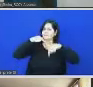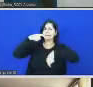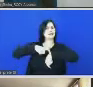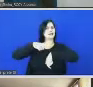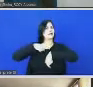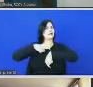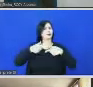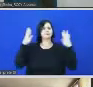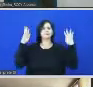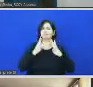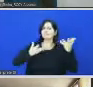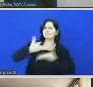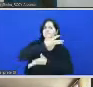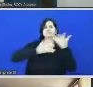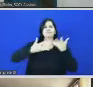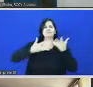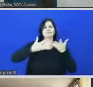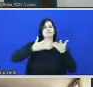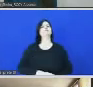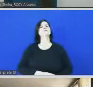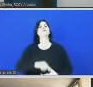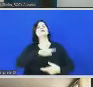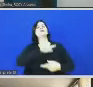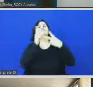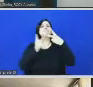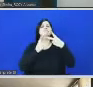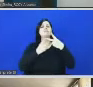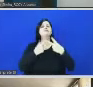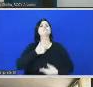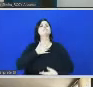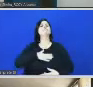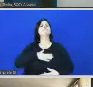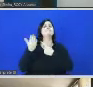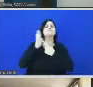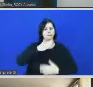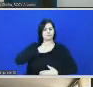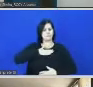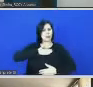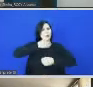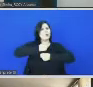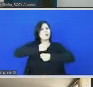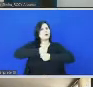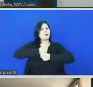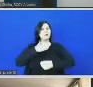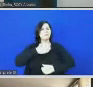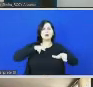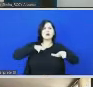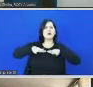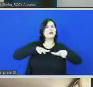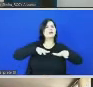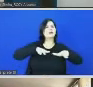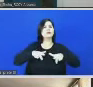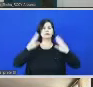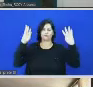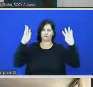eso. Segundo, contarles que yo trabajo para la Fundación Ford. La Fundación Ford es una de las